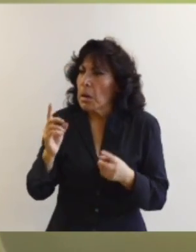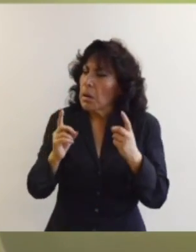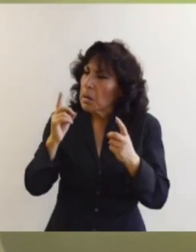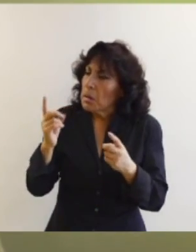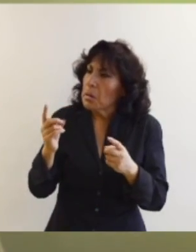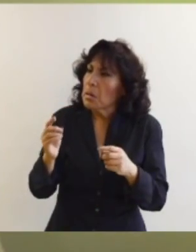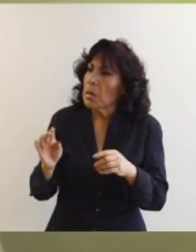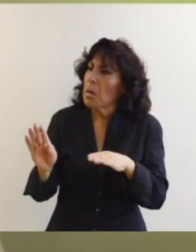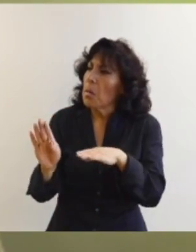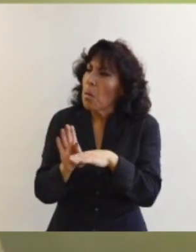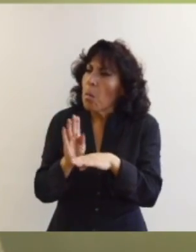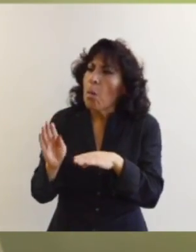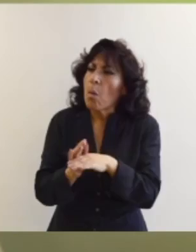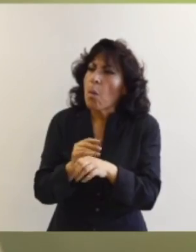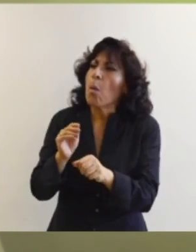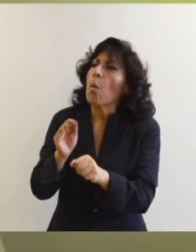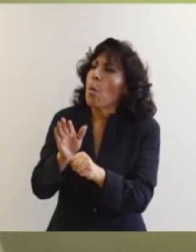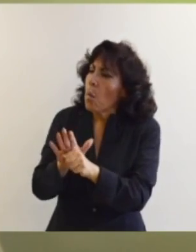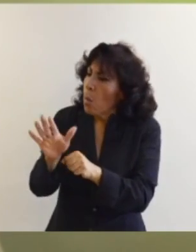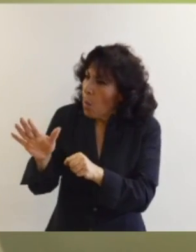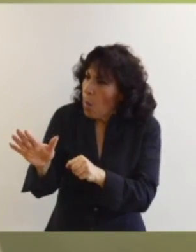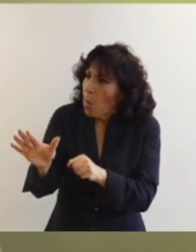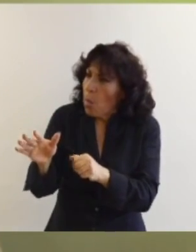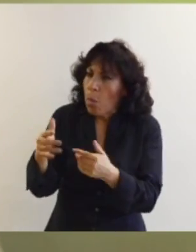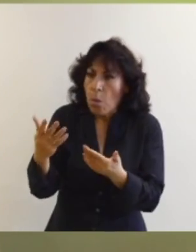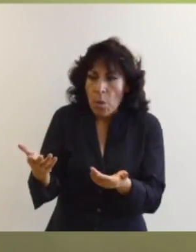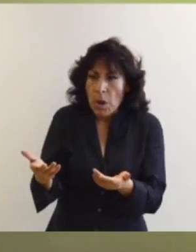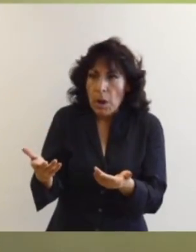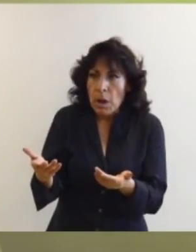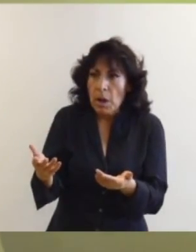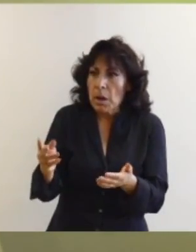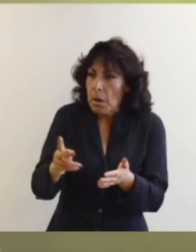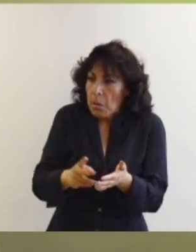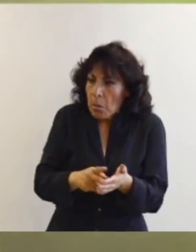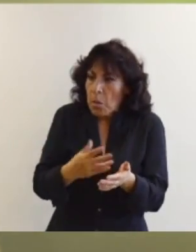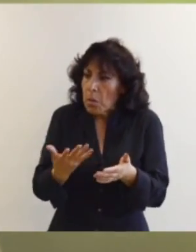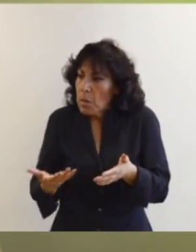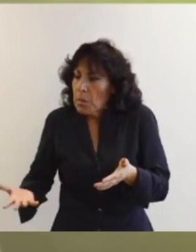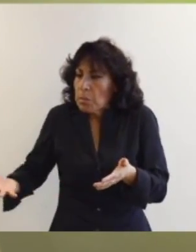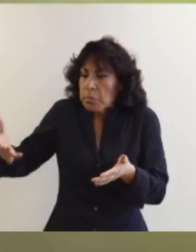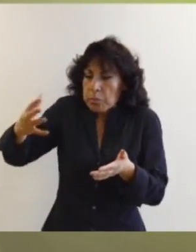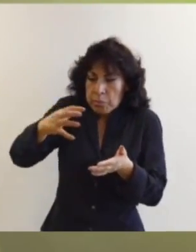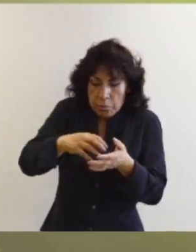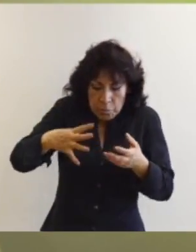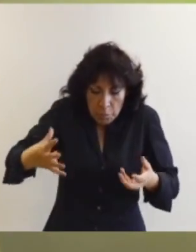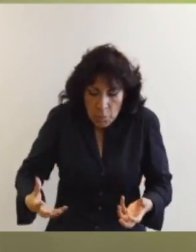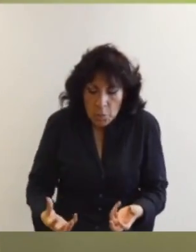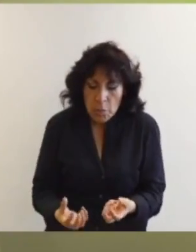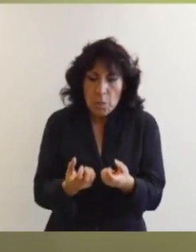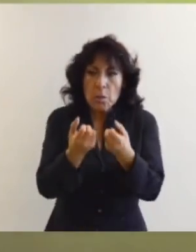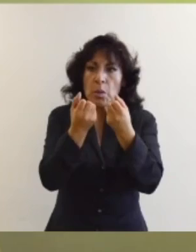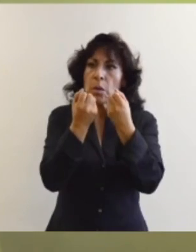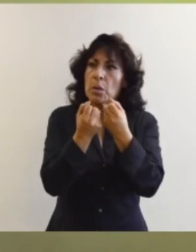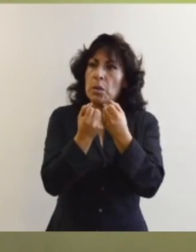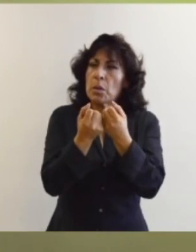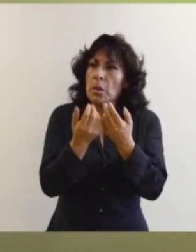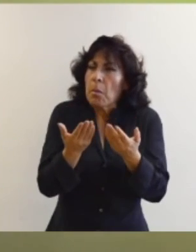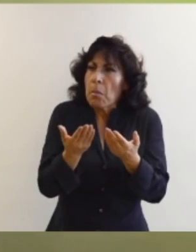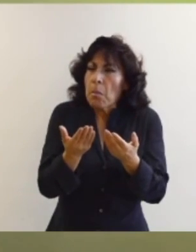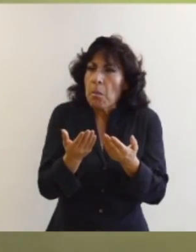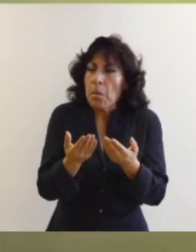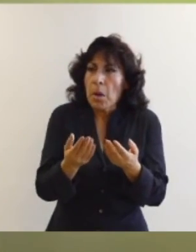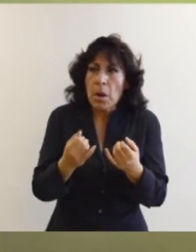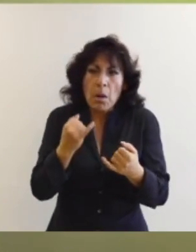disponer, gracias a sus afanes coronados, de un Cuauhtémoc vuelto a integrar de sus cenizas, de sus